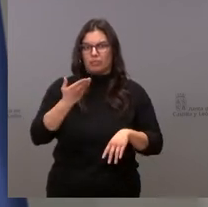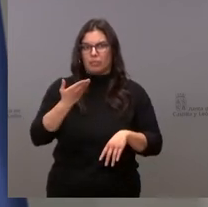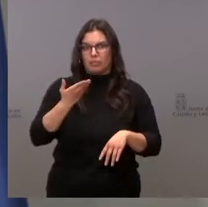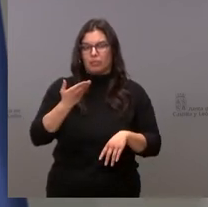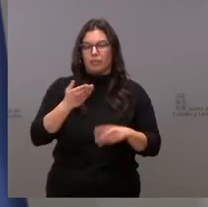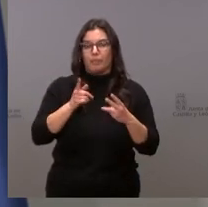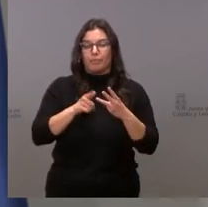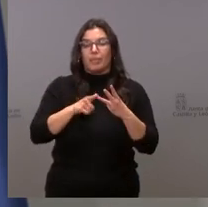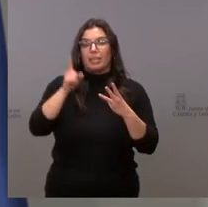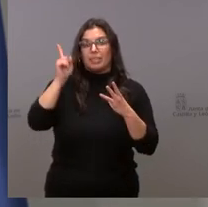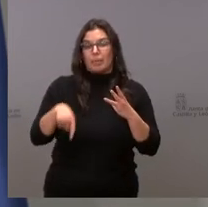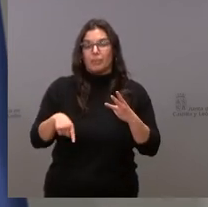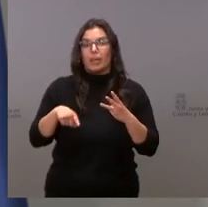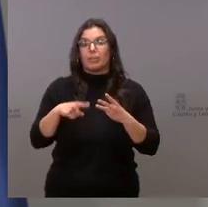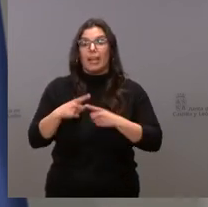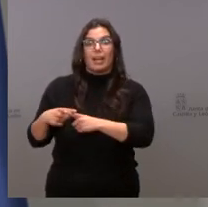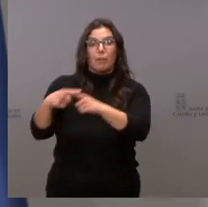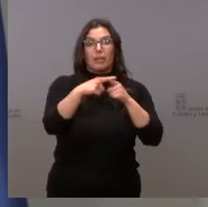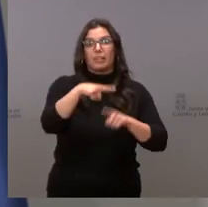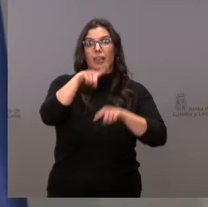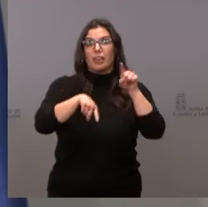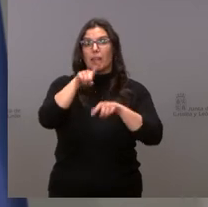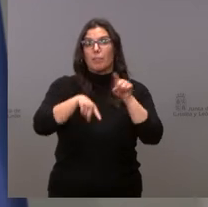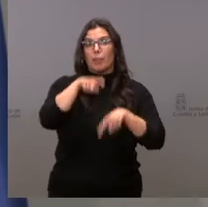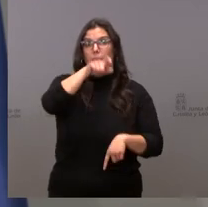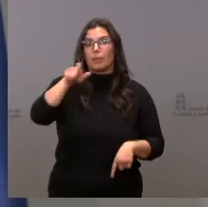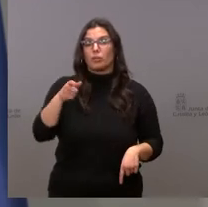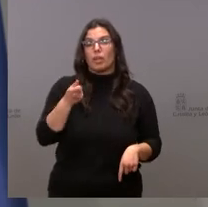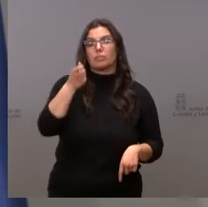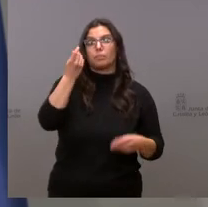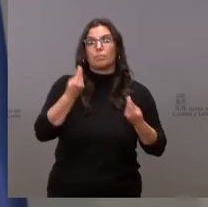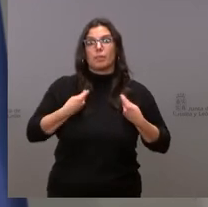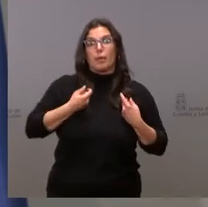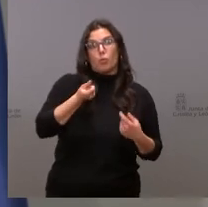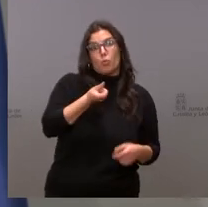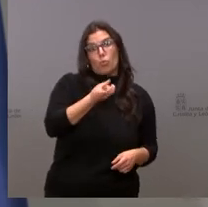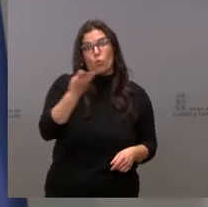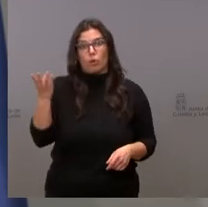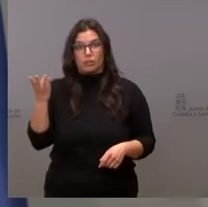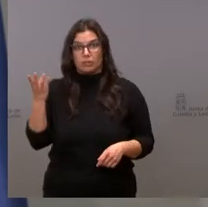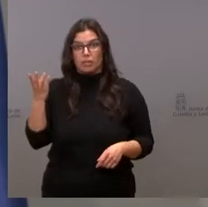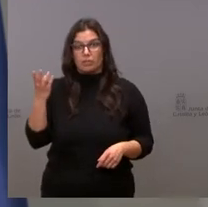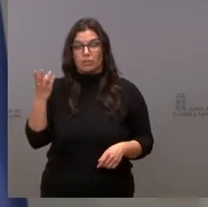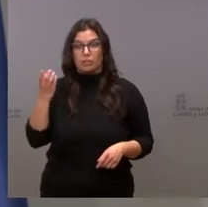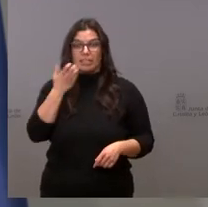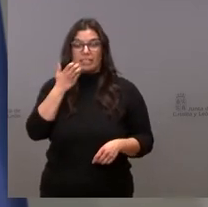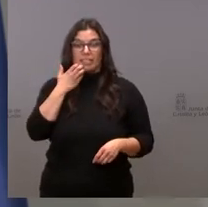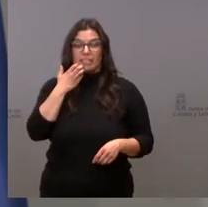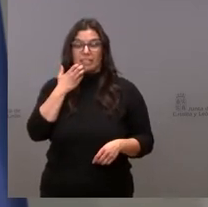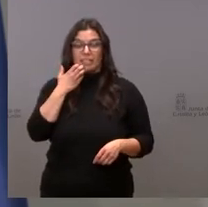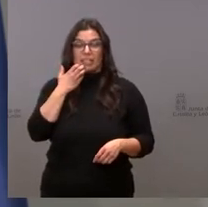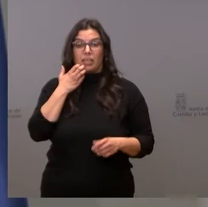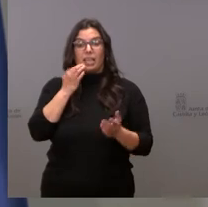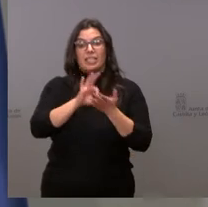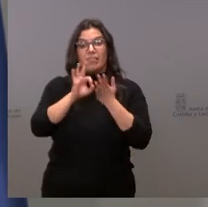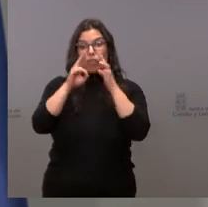población los fondos de los recursos que no son los vinculados a los tres principales servicios públicos es algo que